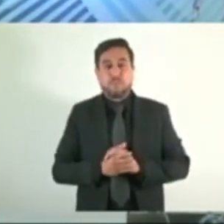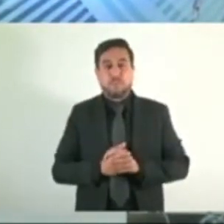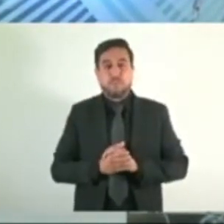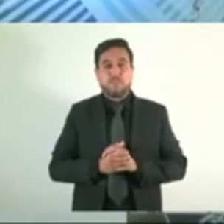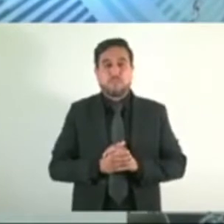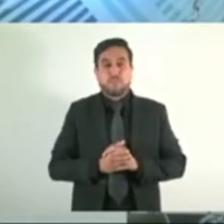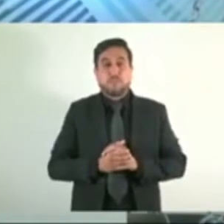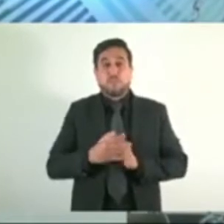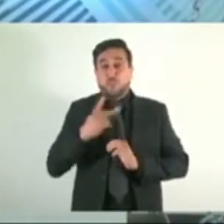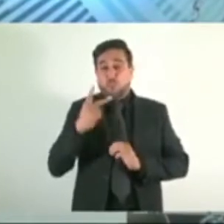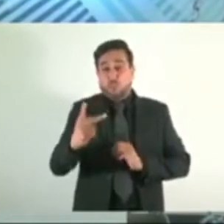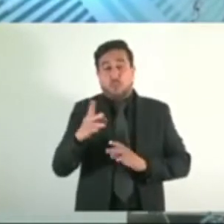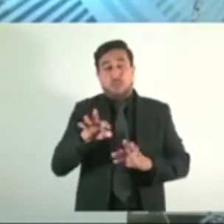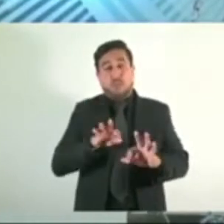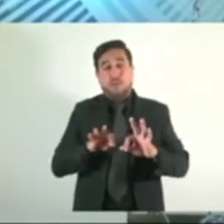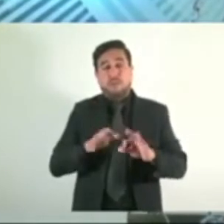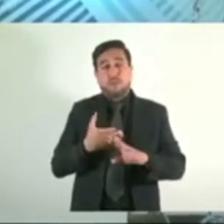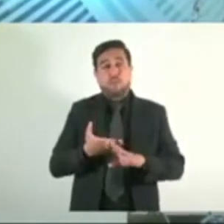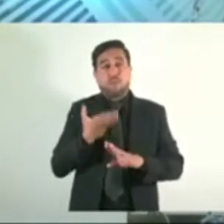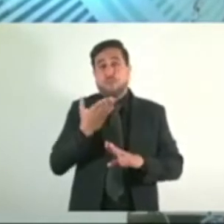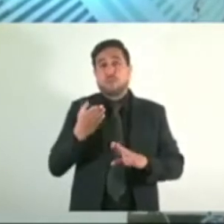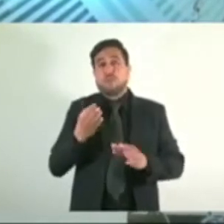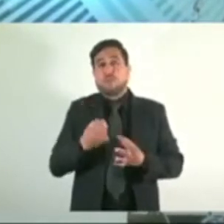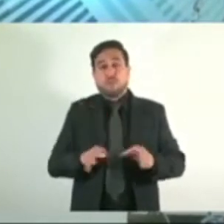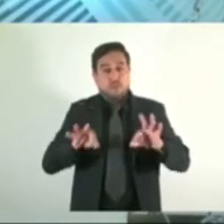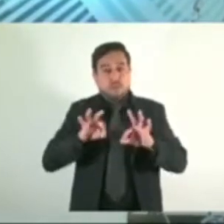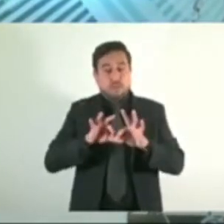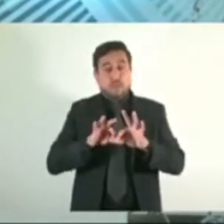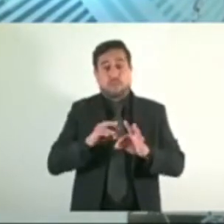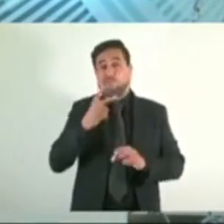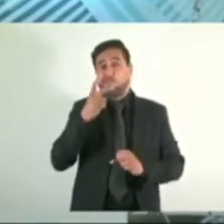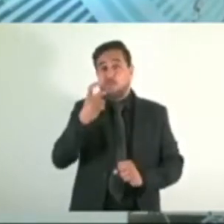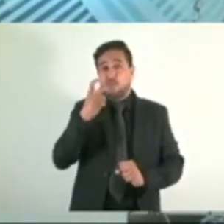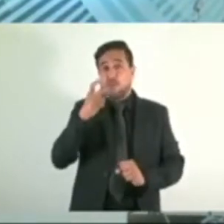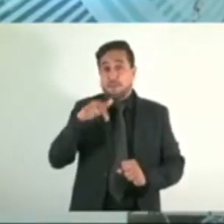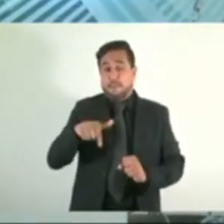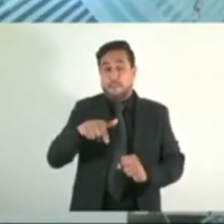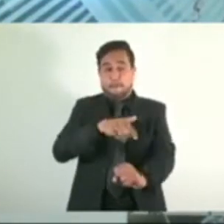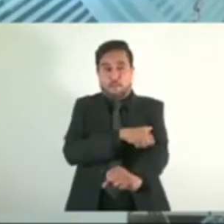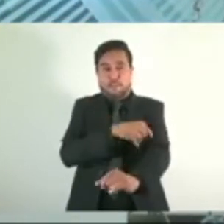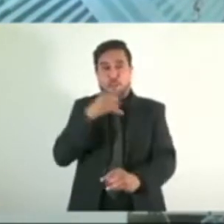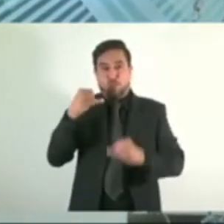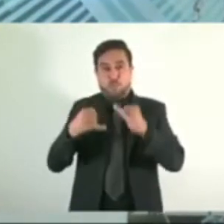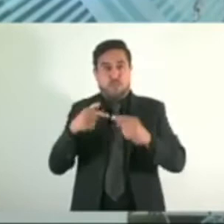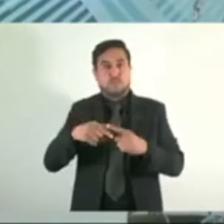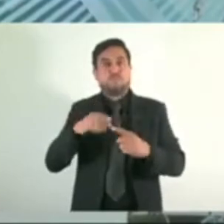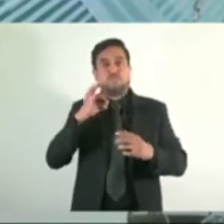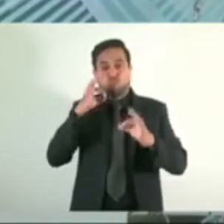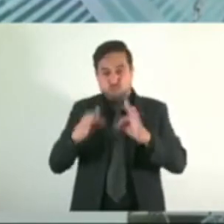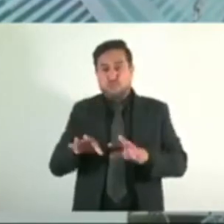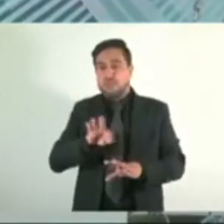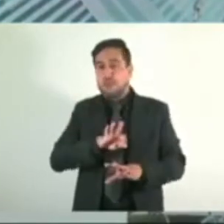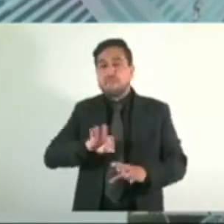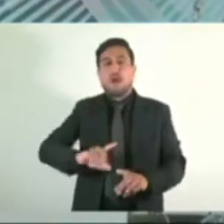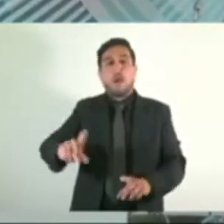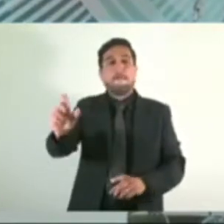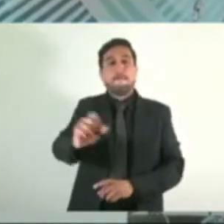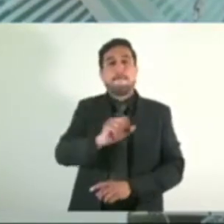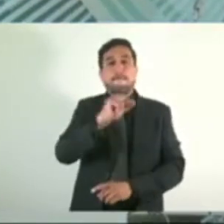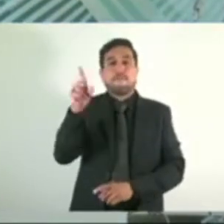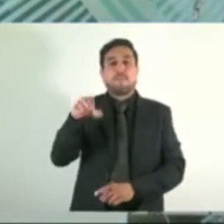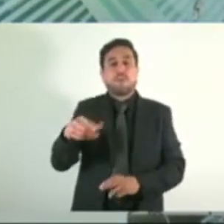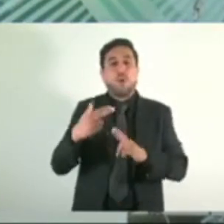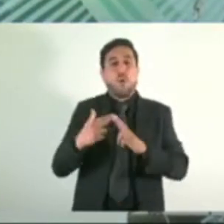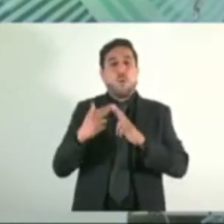es muy importante. Sabemos bien que el Poder Judicial del Estado es una institución eficiente y profesional en el cumplimiento